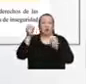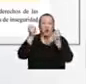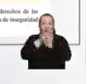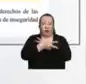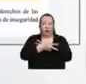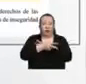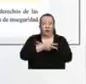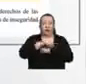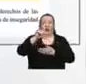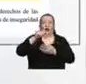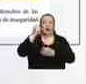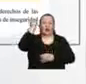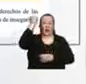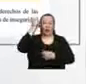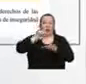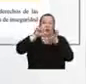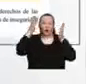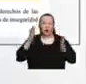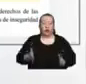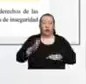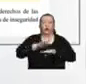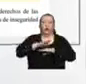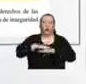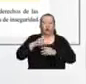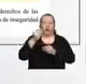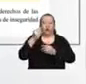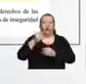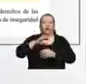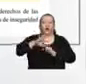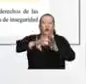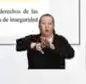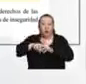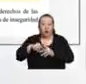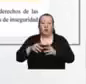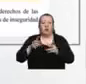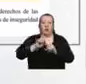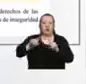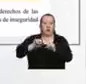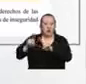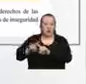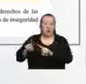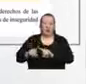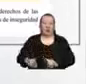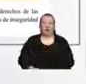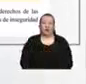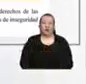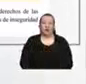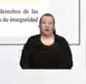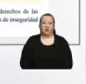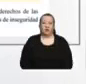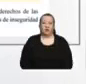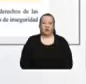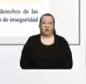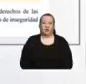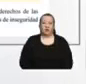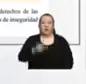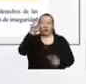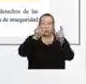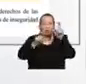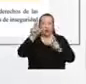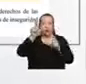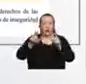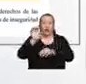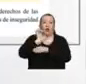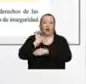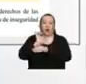debido al aumento de la actividad delictiva la declaratoria del estado de excepción tiene con finalidad presentado derecho de las personas en ecuador